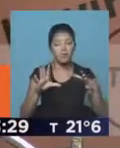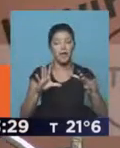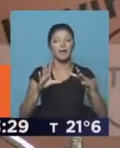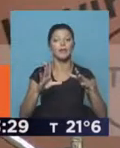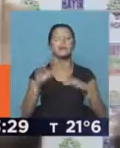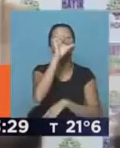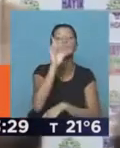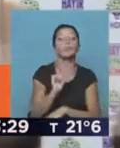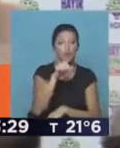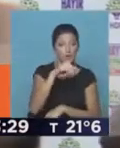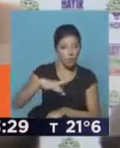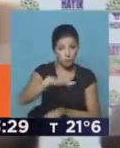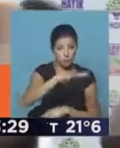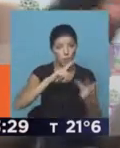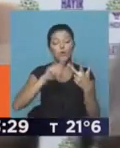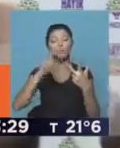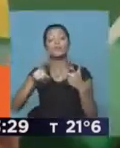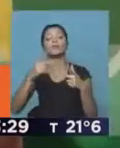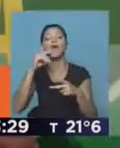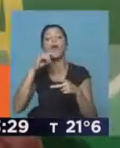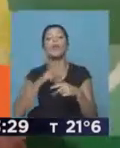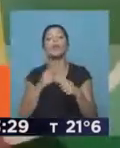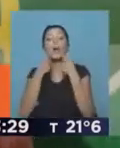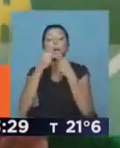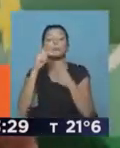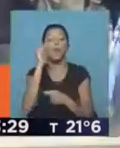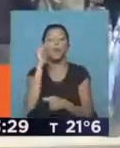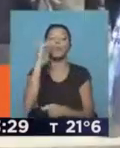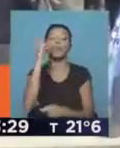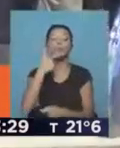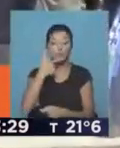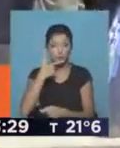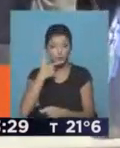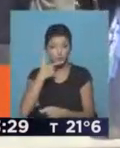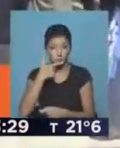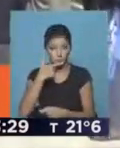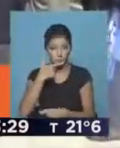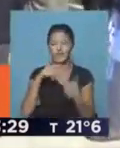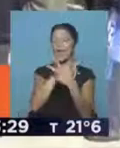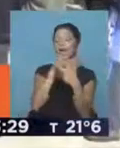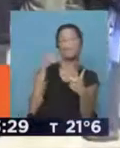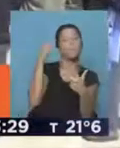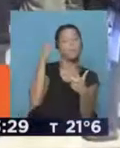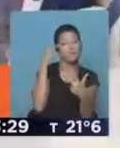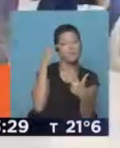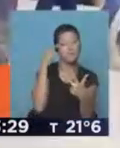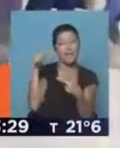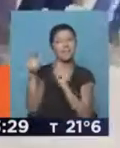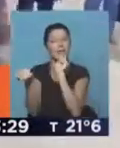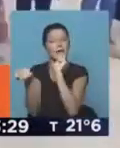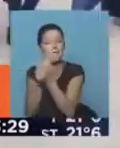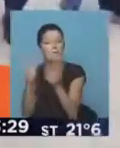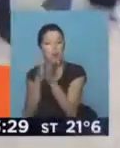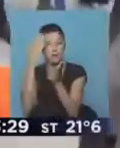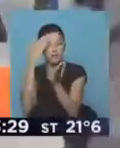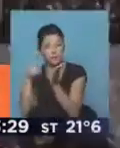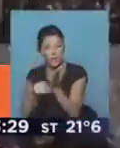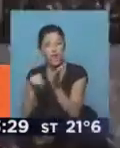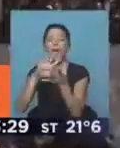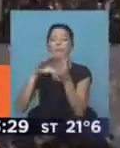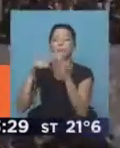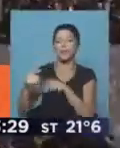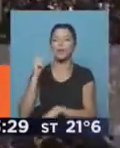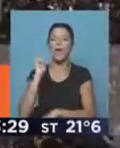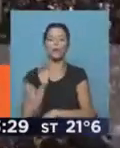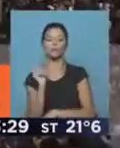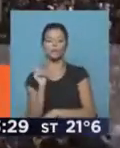Republicano del Pueblo y los procurdos del Partido Democrático de los Pueblos, quienes consideran a la reforma una nueva muestra